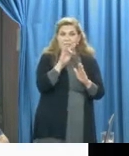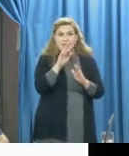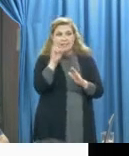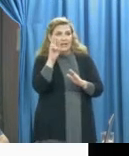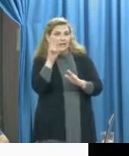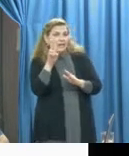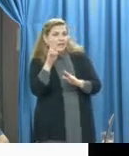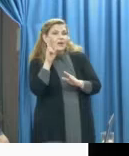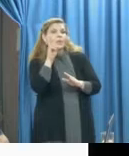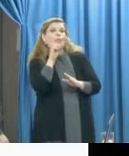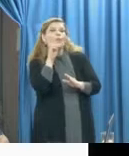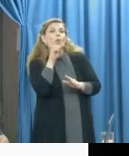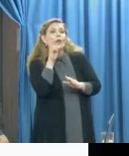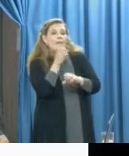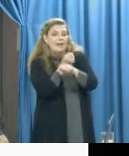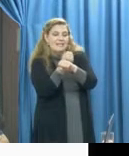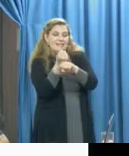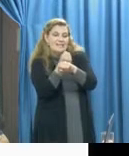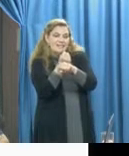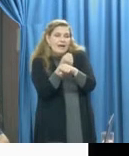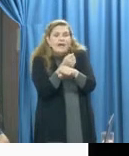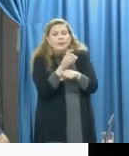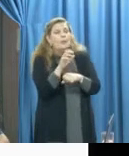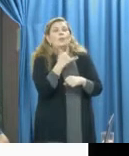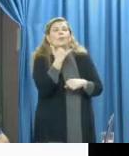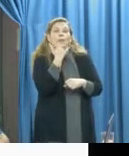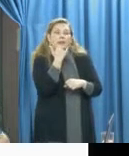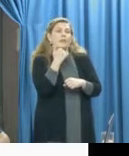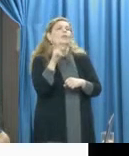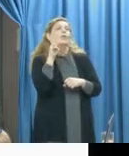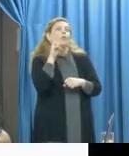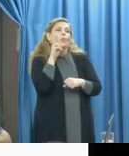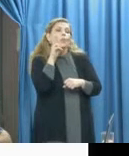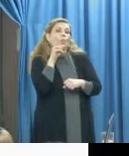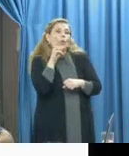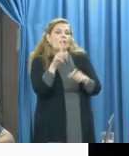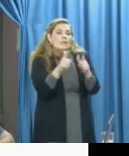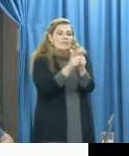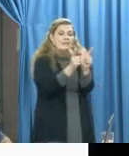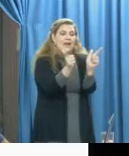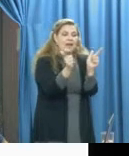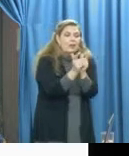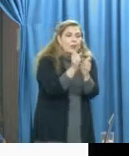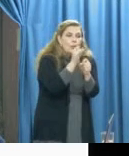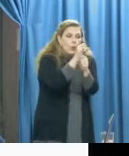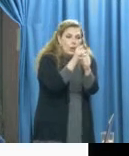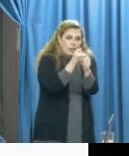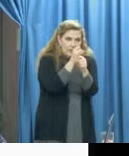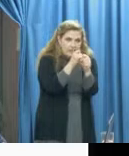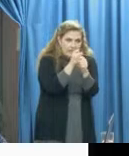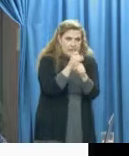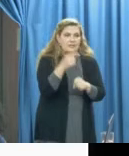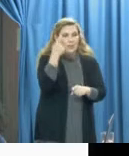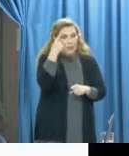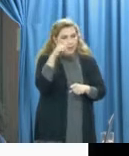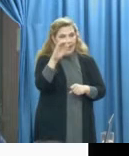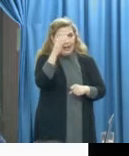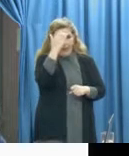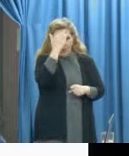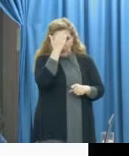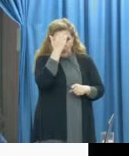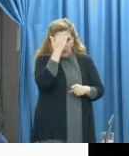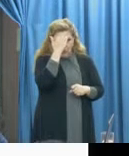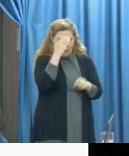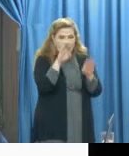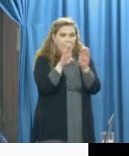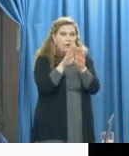muestras han sido pequeñas, se están aumentando para conocer realmente cómo es